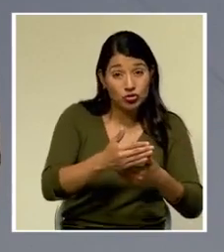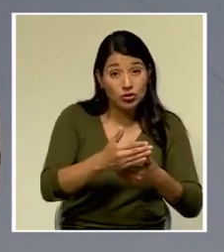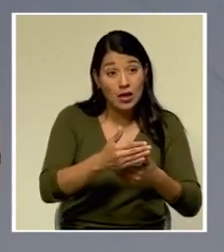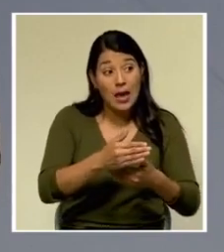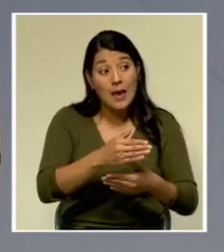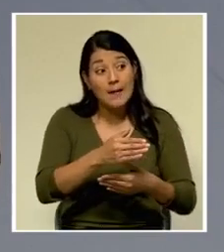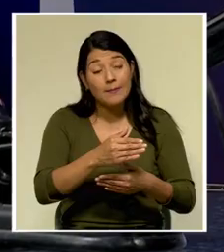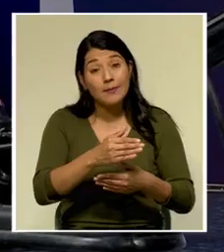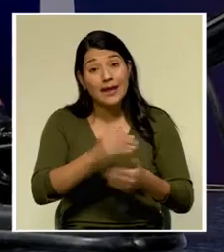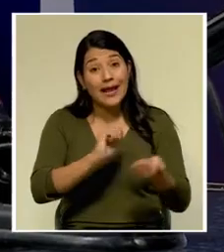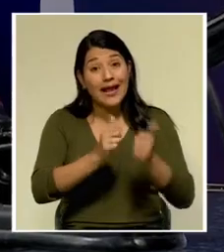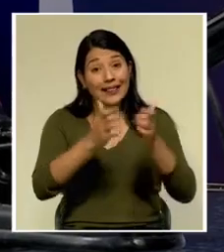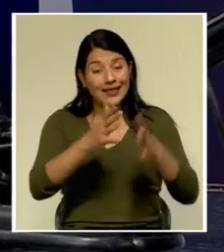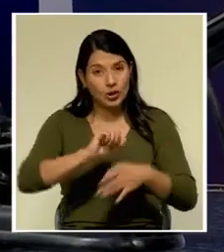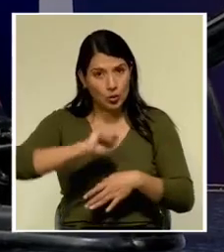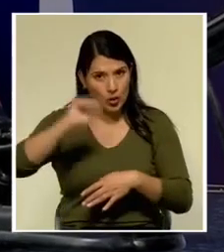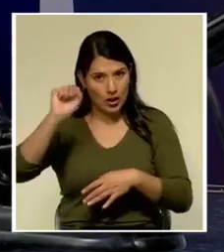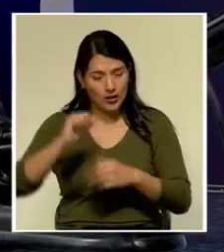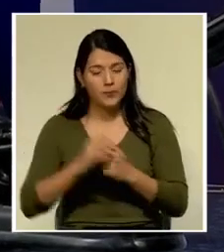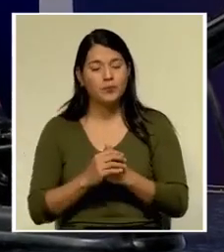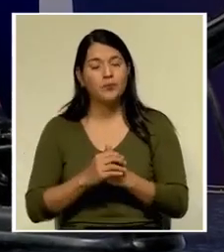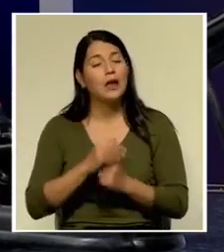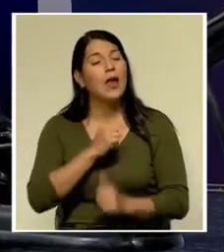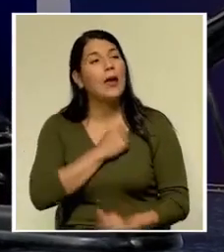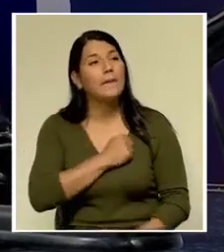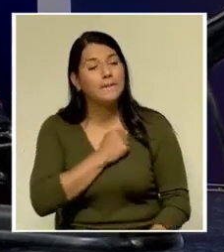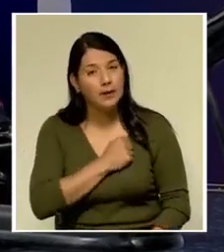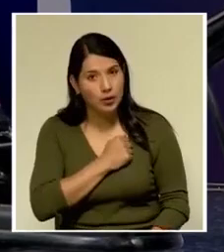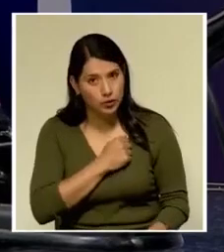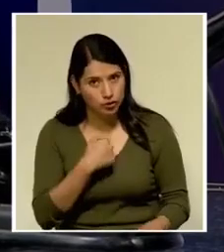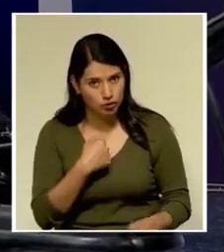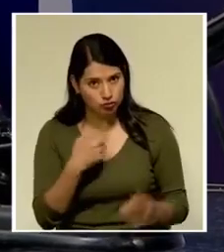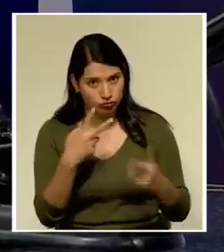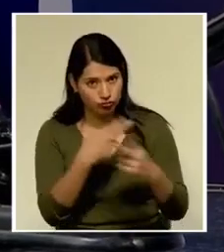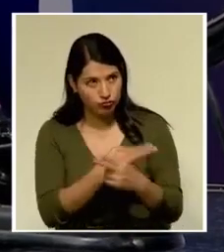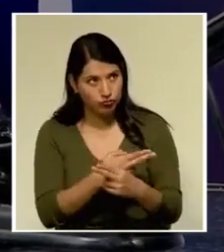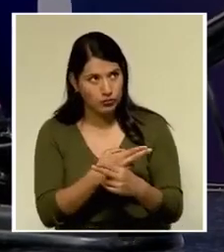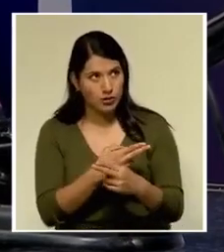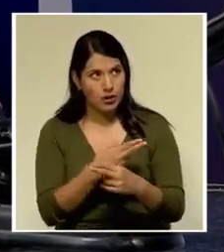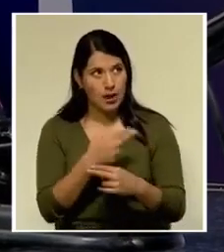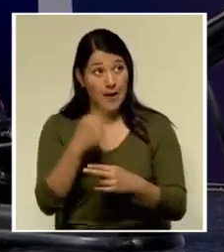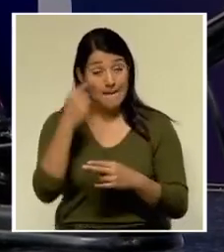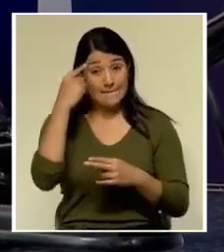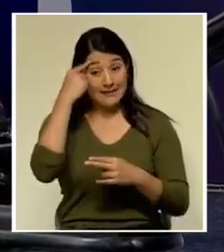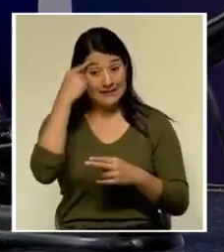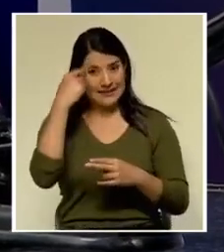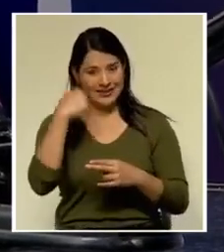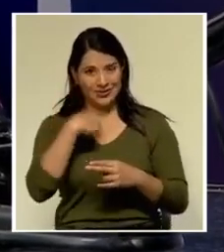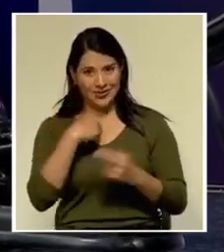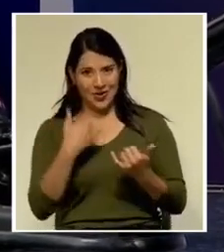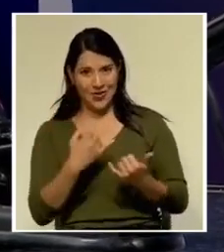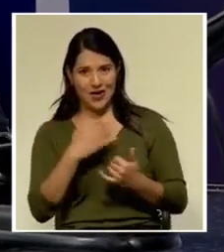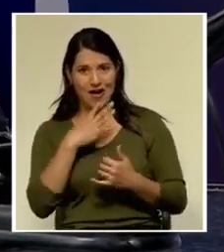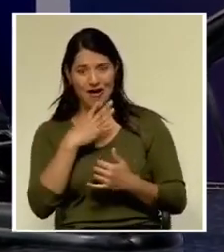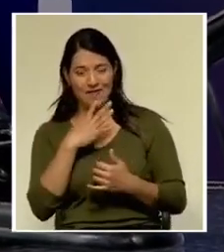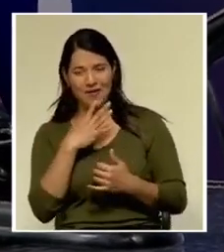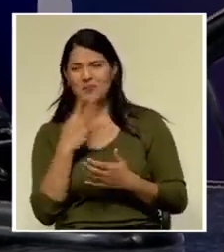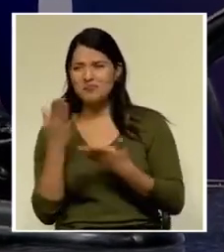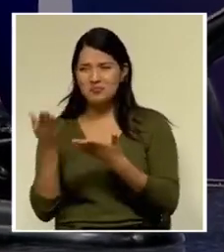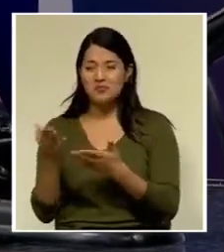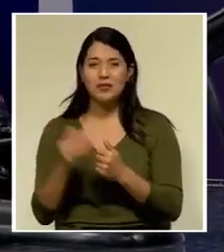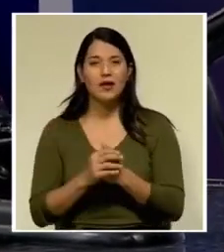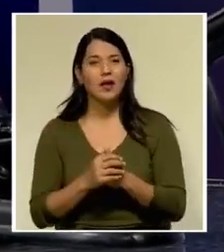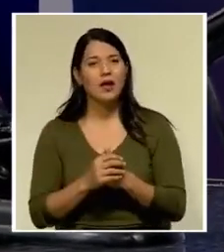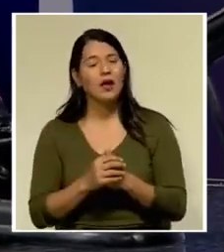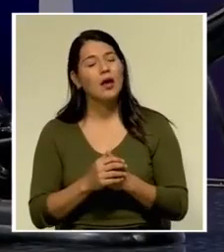¿Por qué es pertinente? Perdón, Ernesto, disculpa, pero pensé que tenía Adelante. base. ¿Por qué es pertinente, Rotzai? Tal